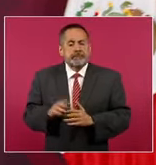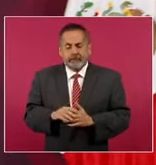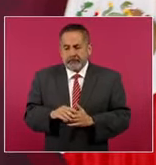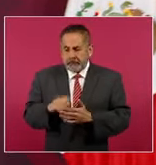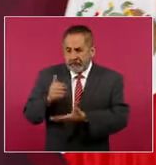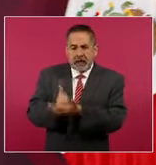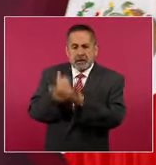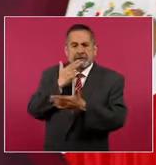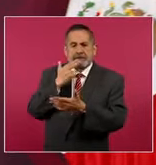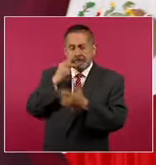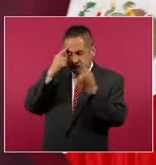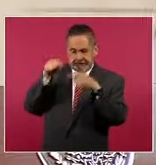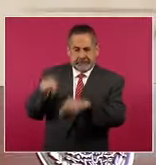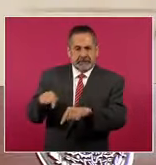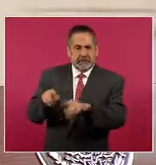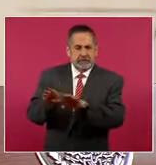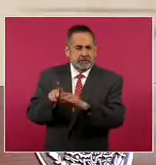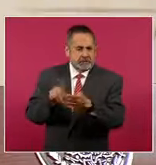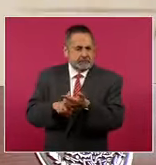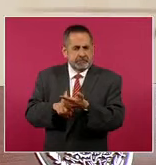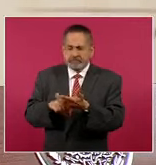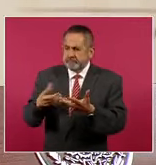contribuye, como se dice